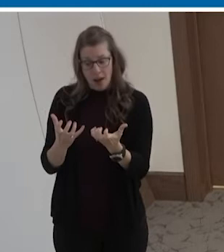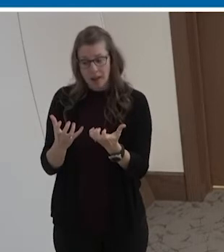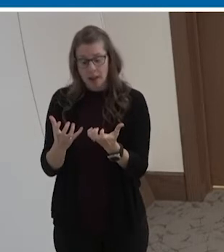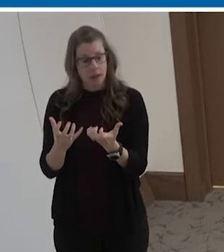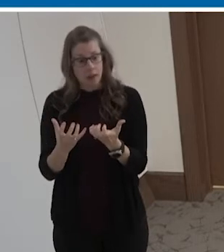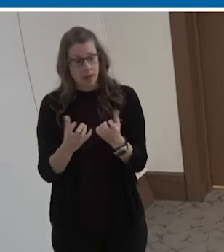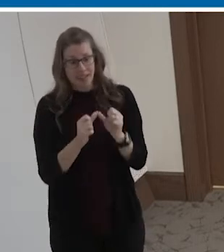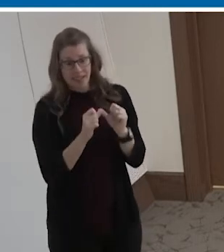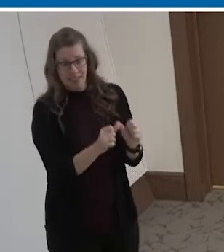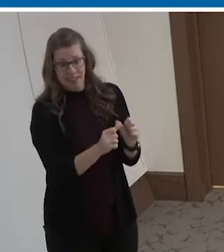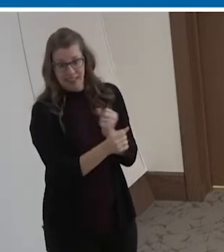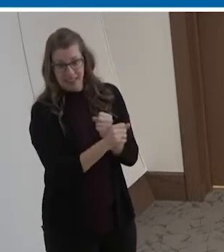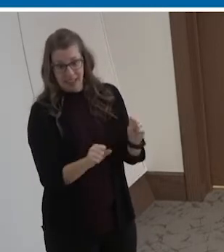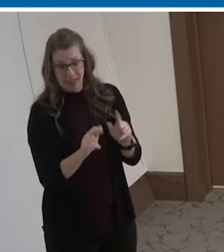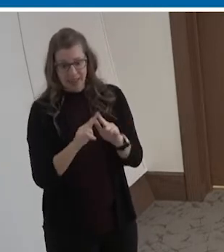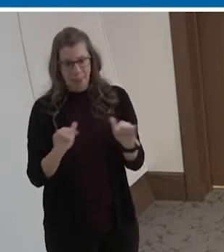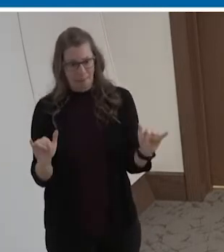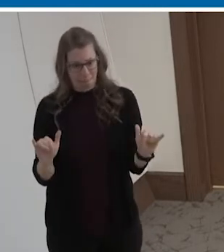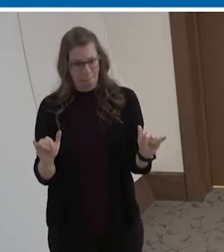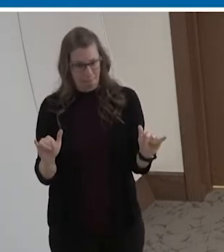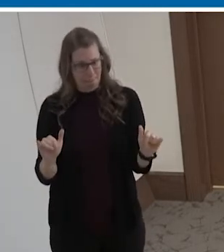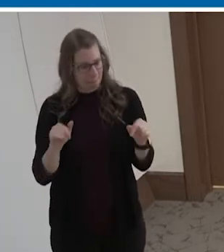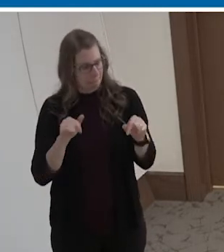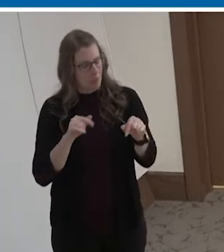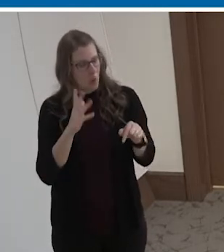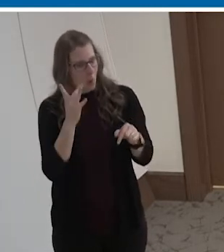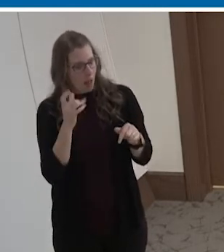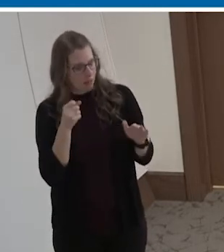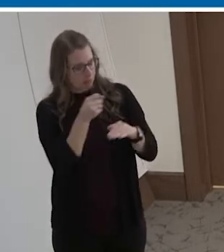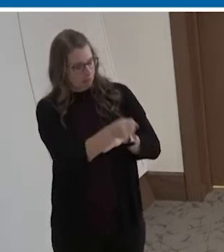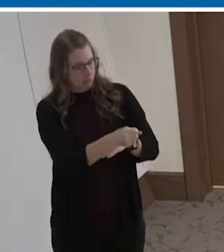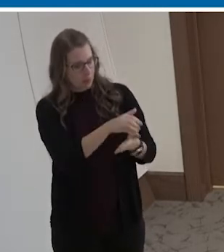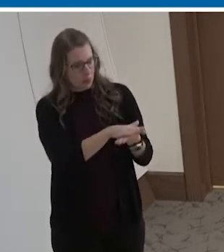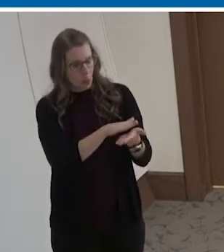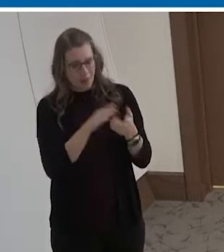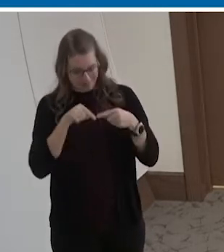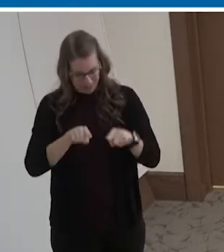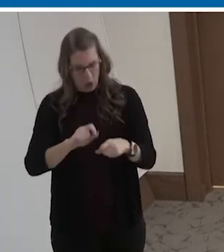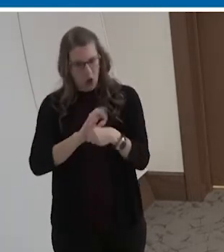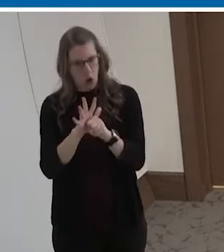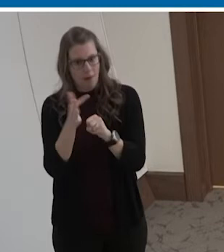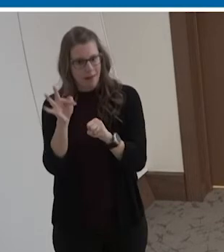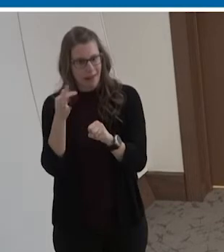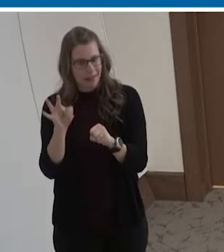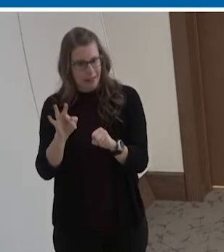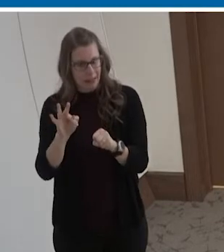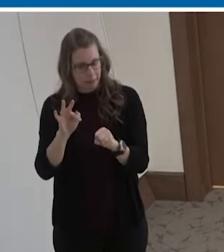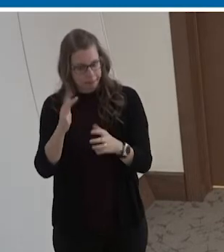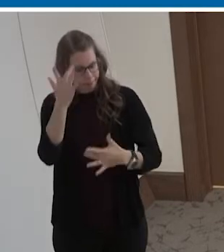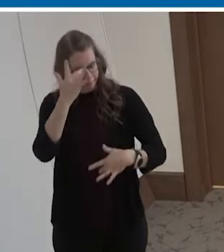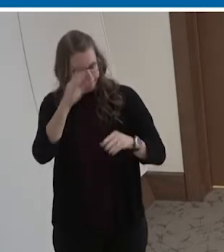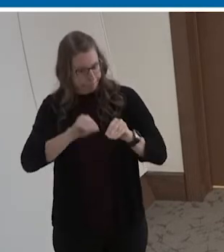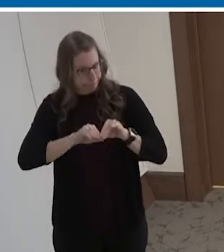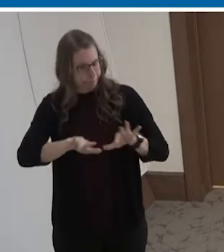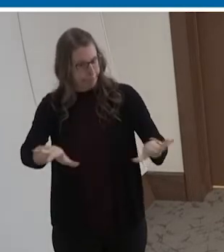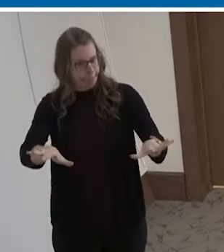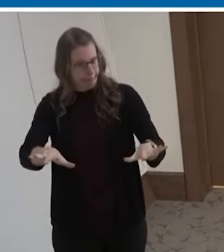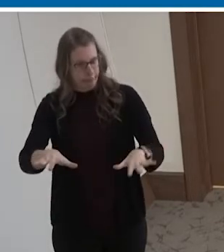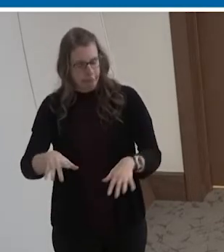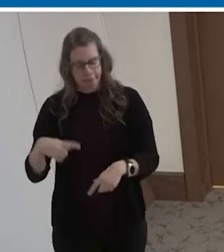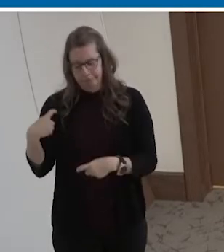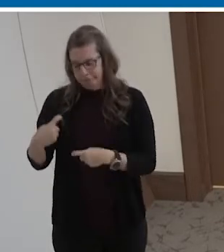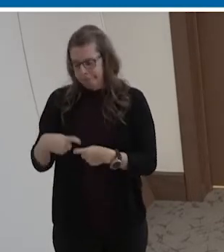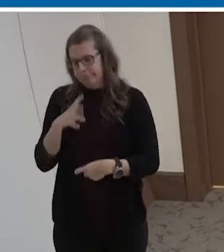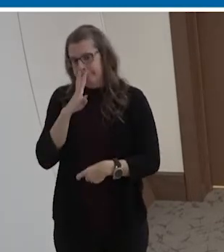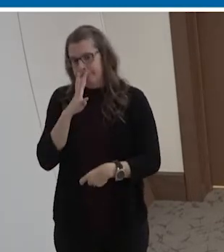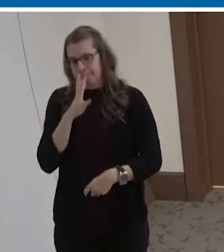everyone safe in school during the COVID-19 pandemic. La meta es el averiguar